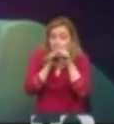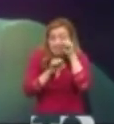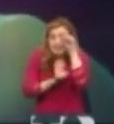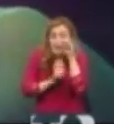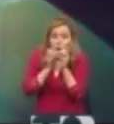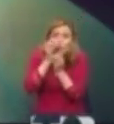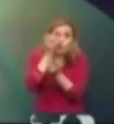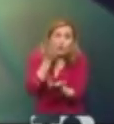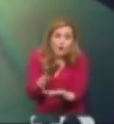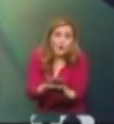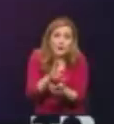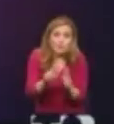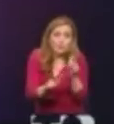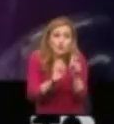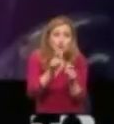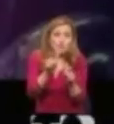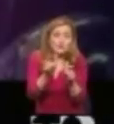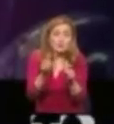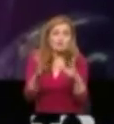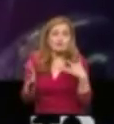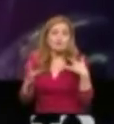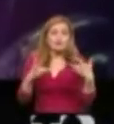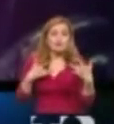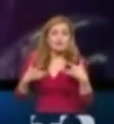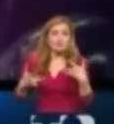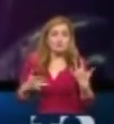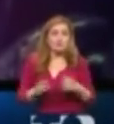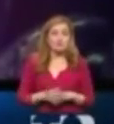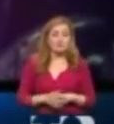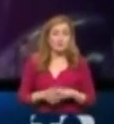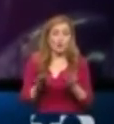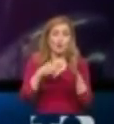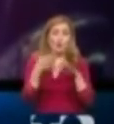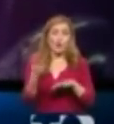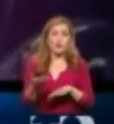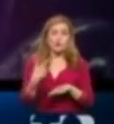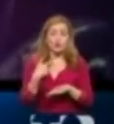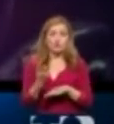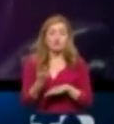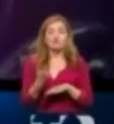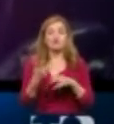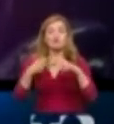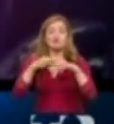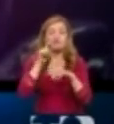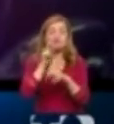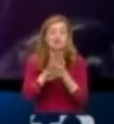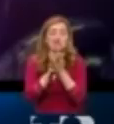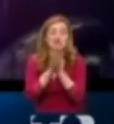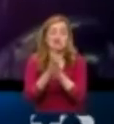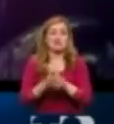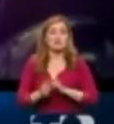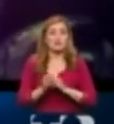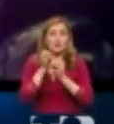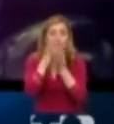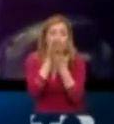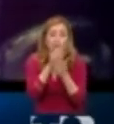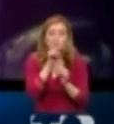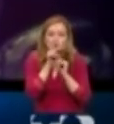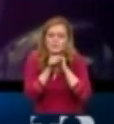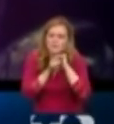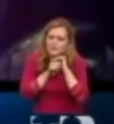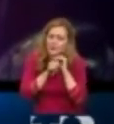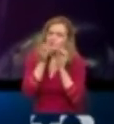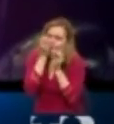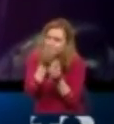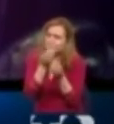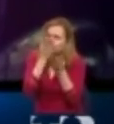ofrecimientos frente al público en su obra. No quiero morir virgen. Estas y otras confesiones íntimas se